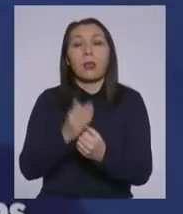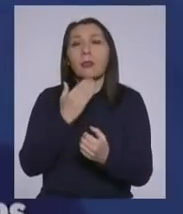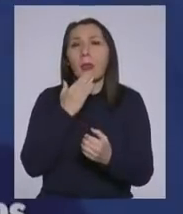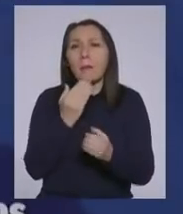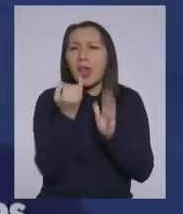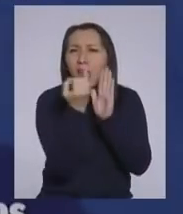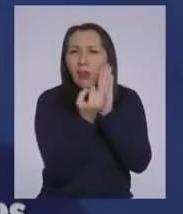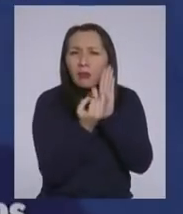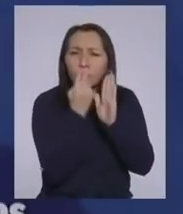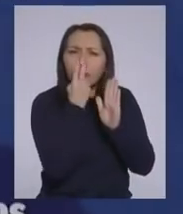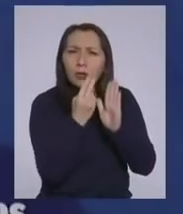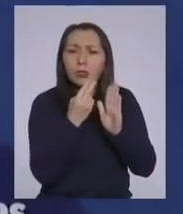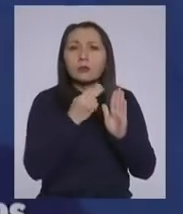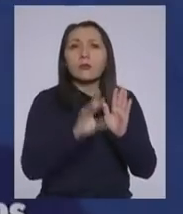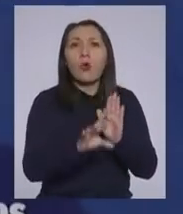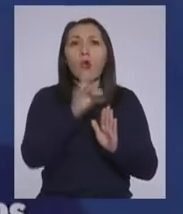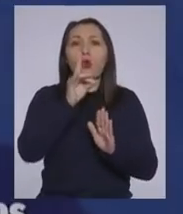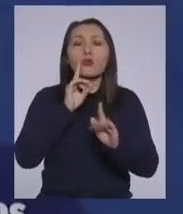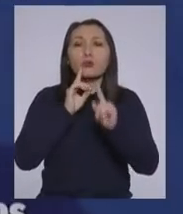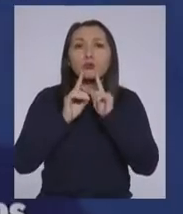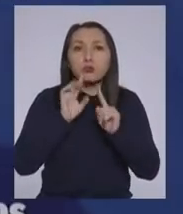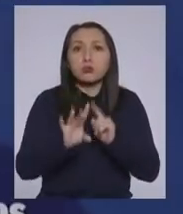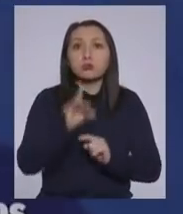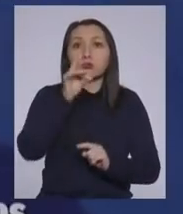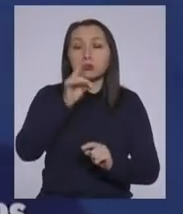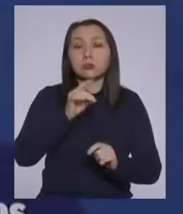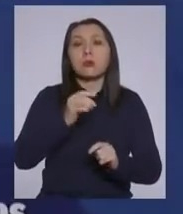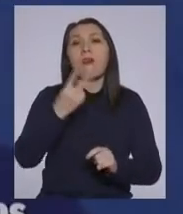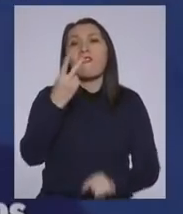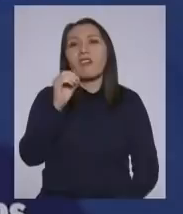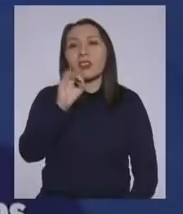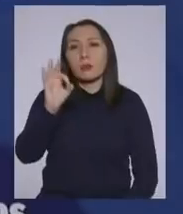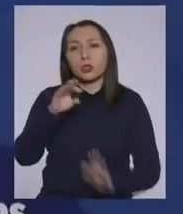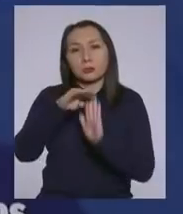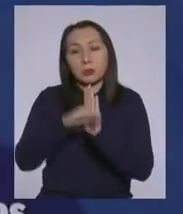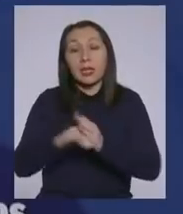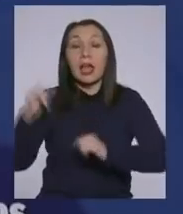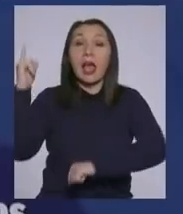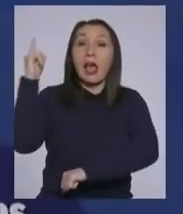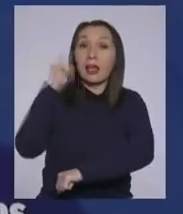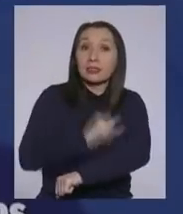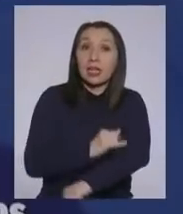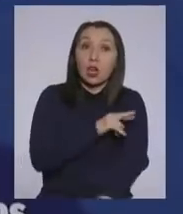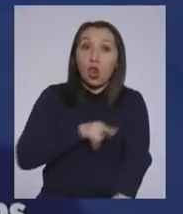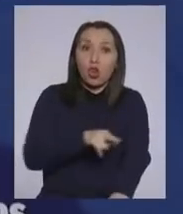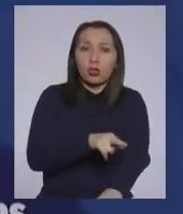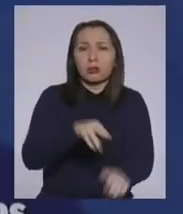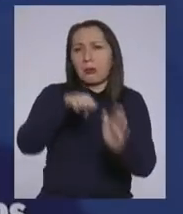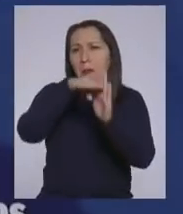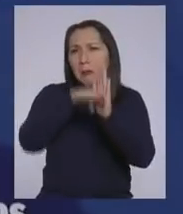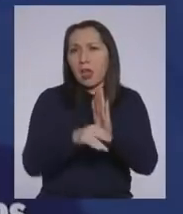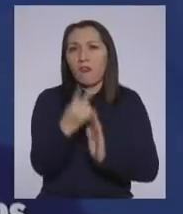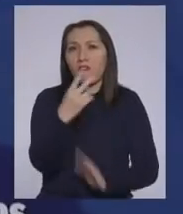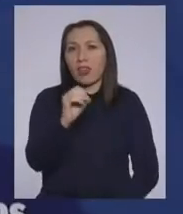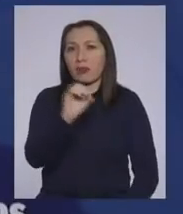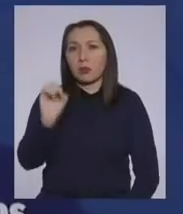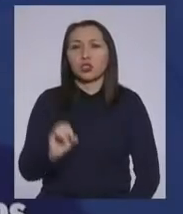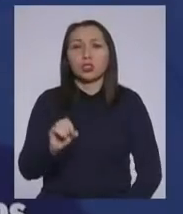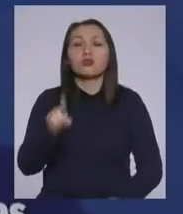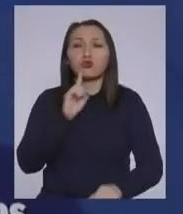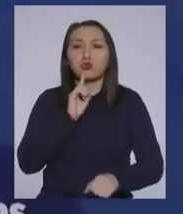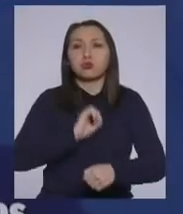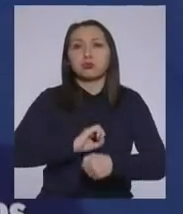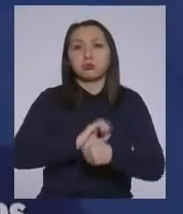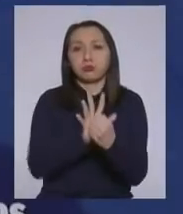capacidad diagnóstica, positividad menor a 20% regional. En Aysén y Los Ríos es muy inferior al 20%